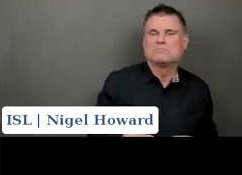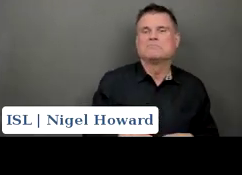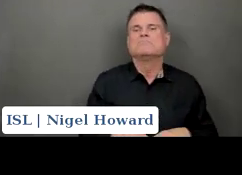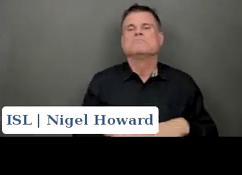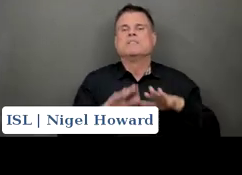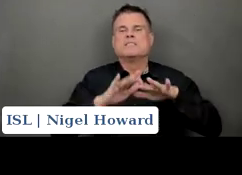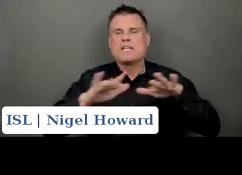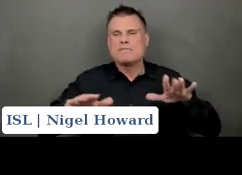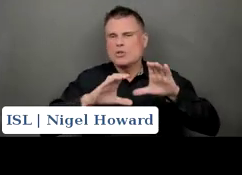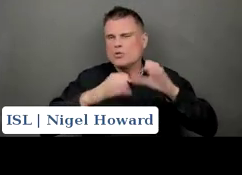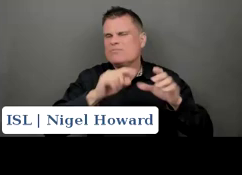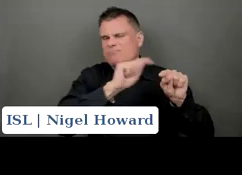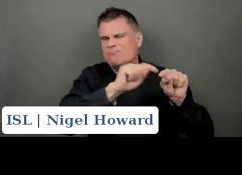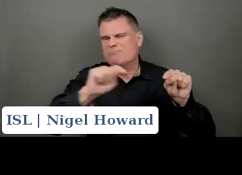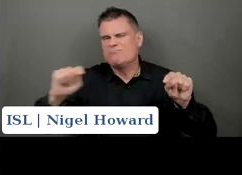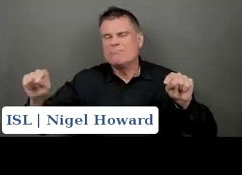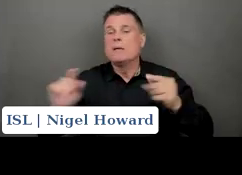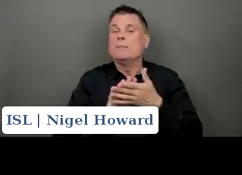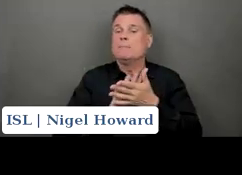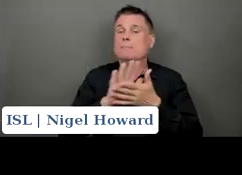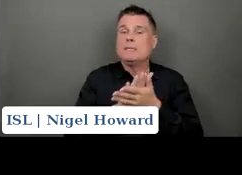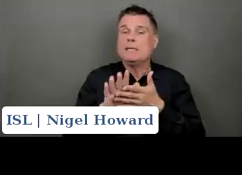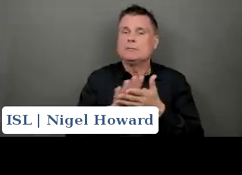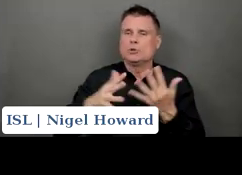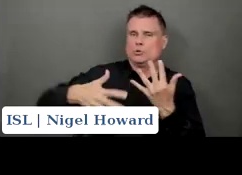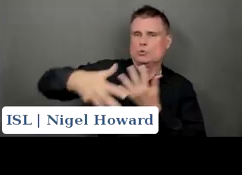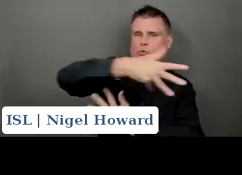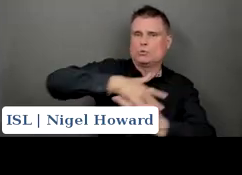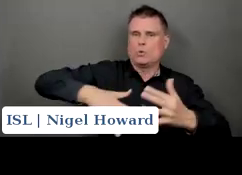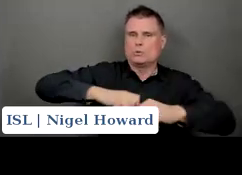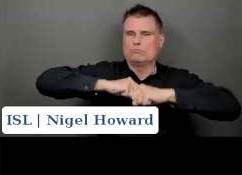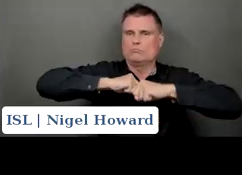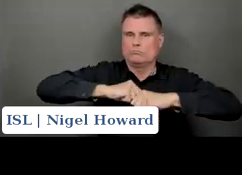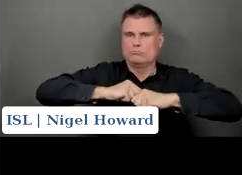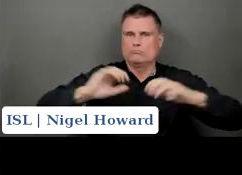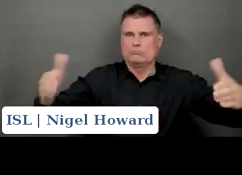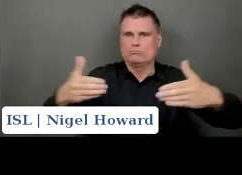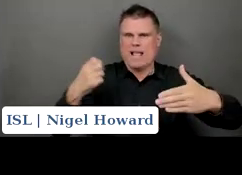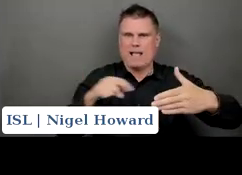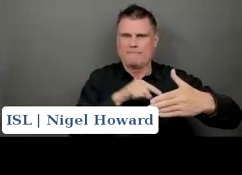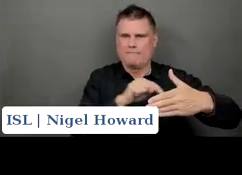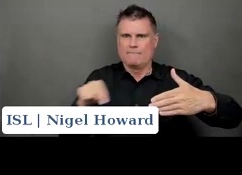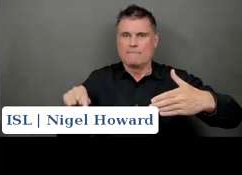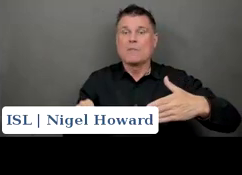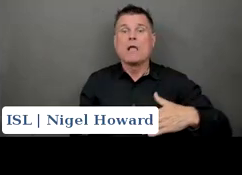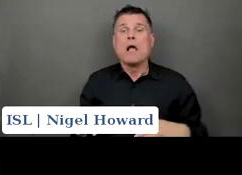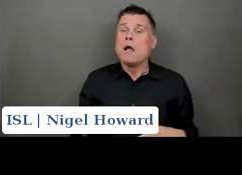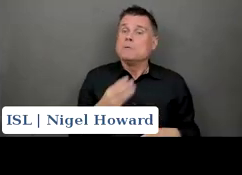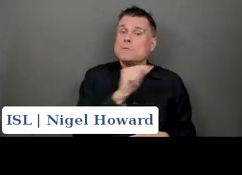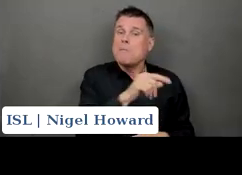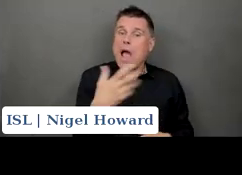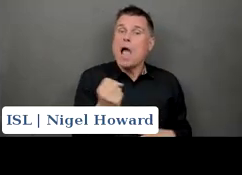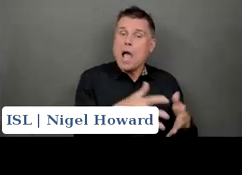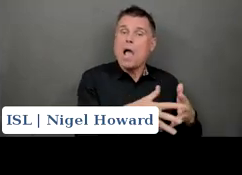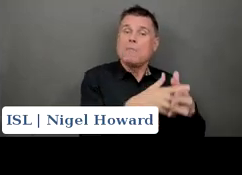otros dispositivos que se han creado a través de la ley, y hoy tengo el orgullo de liderar, ya que la ley ha puesto al Ministerio